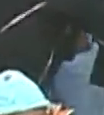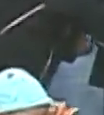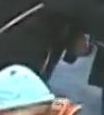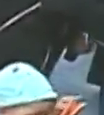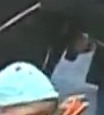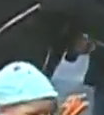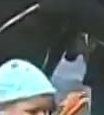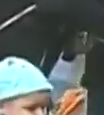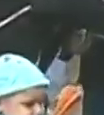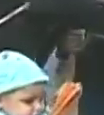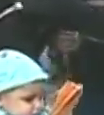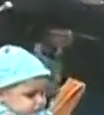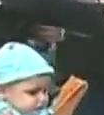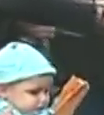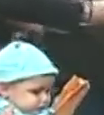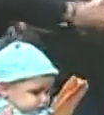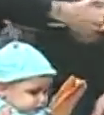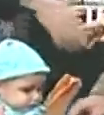esta transmisión.